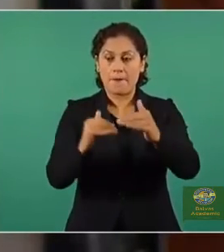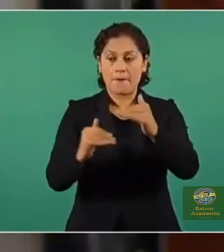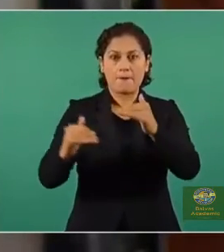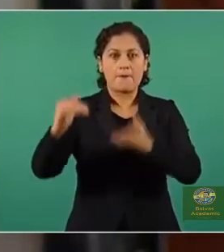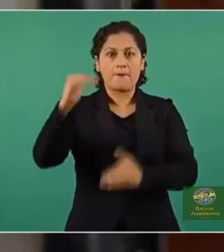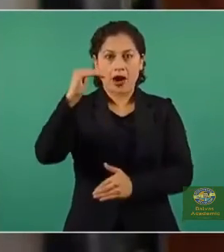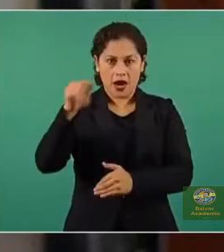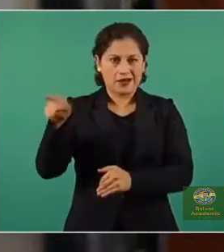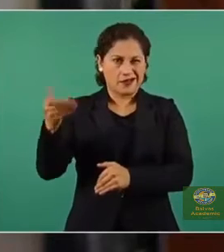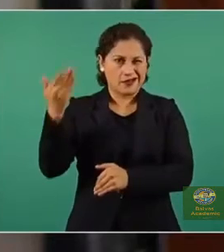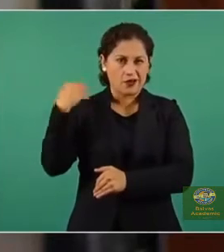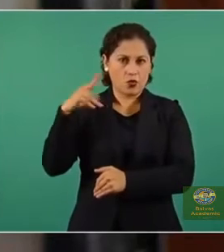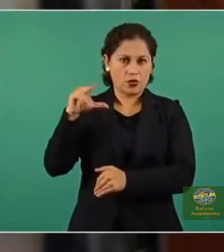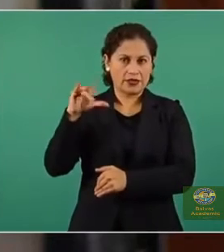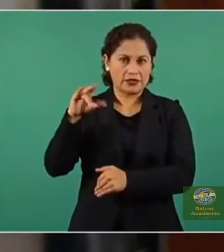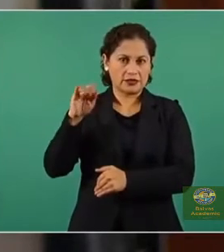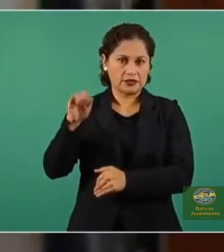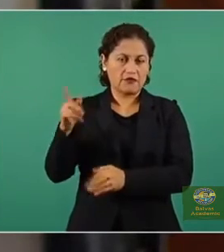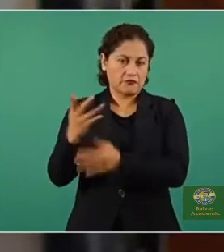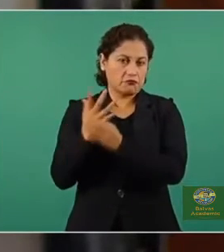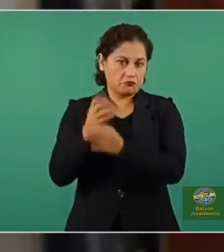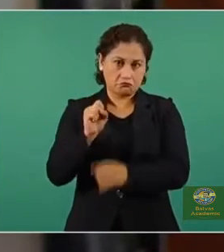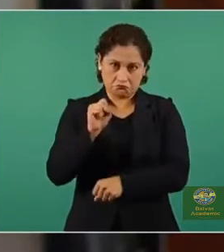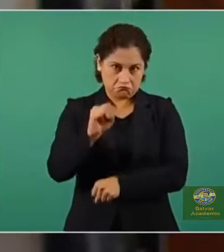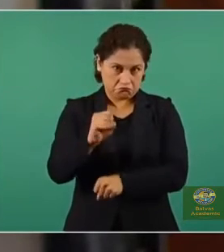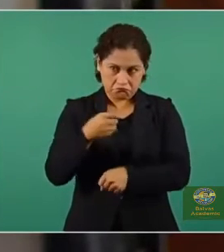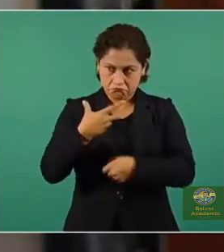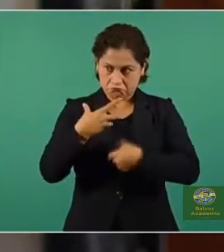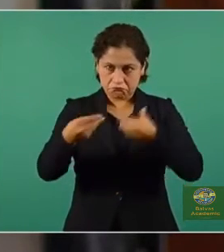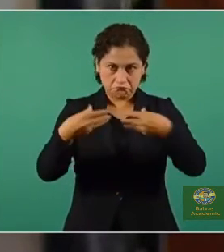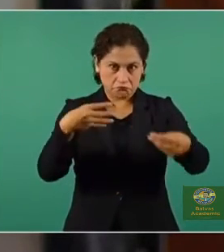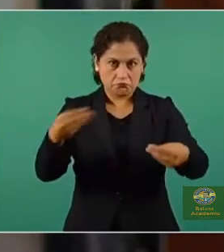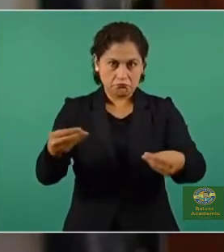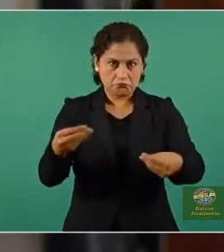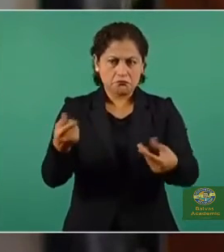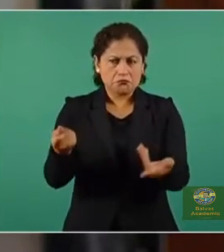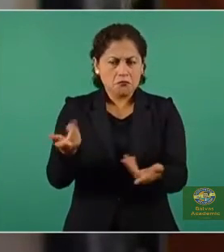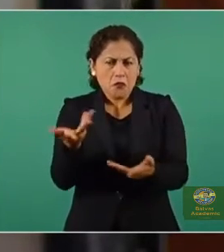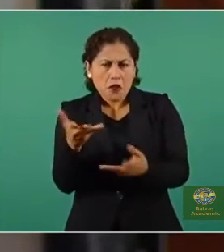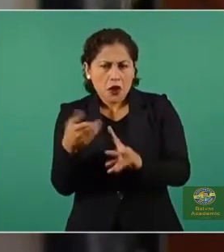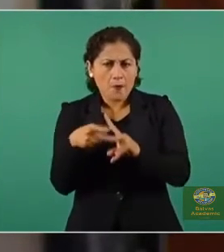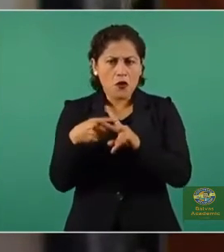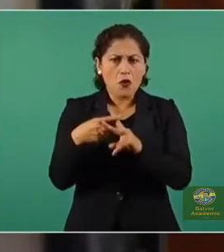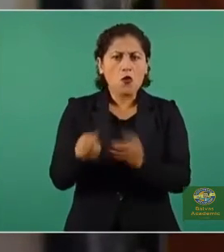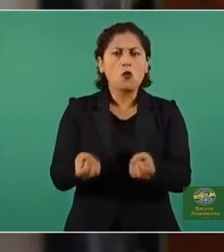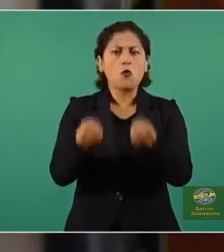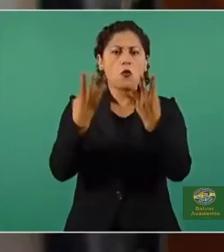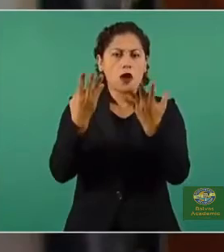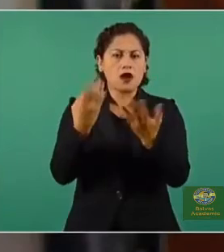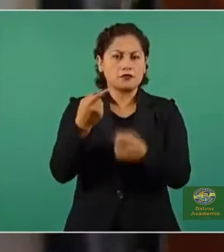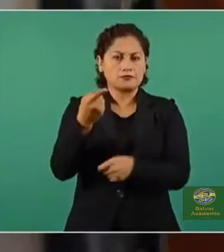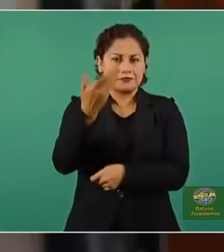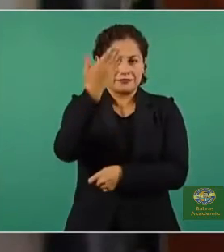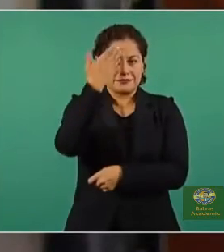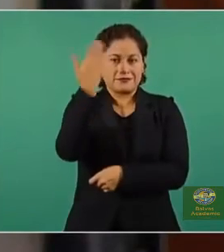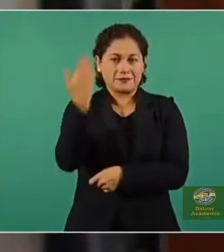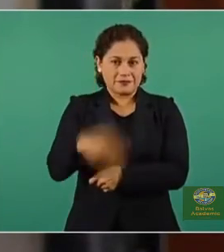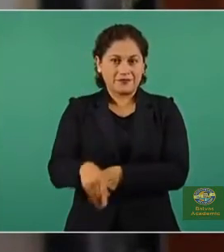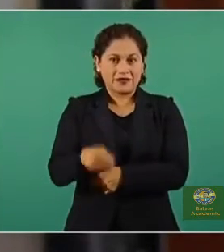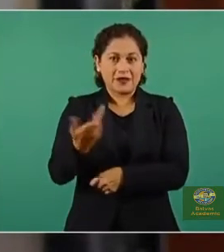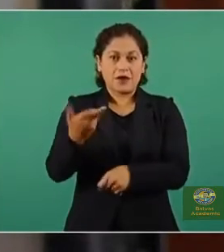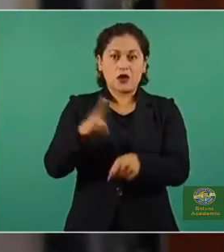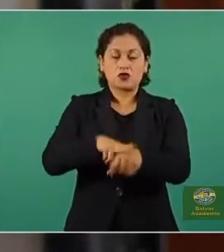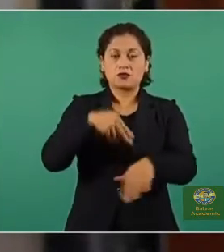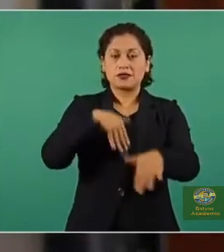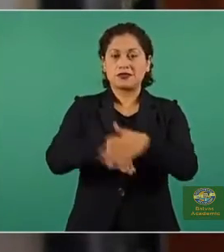dar, incrementar estos contagios. Hasta ahora se tiene de las personas internadas, nos decía la Secretaría de Salud, el 1.6